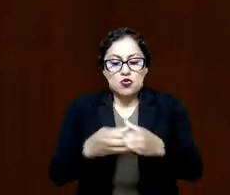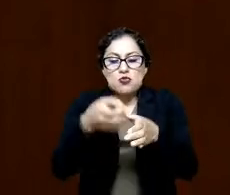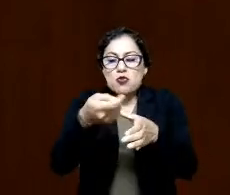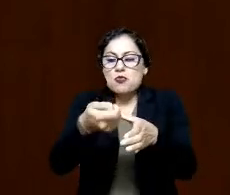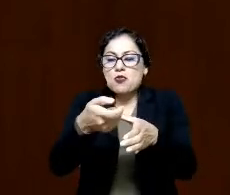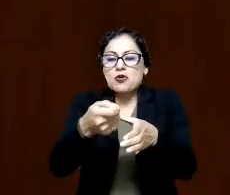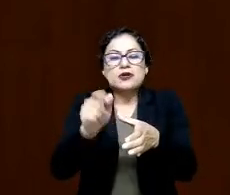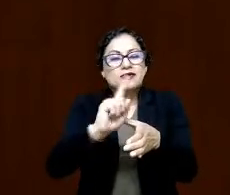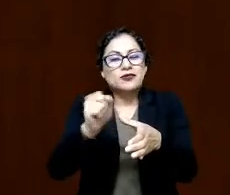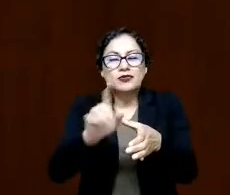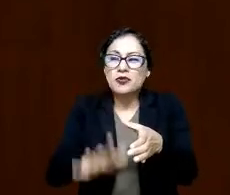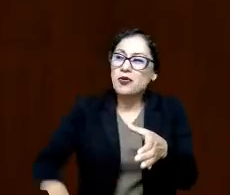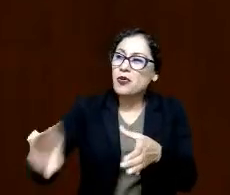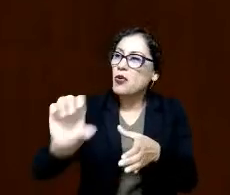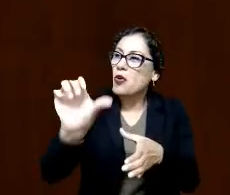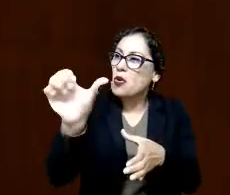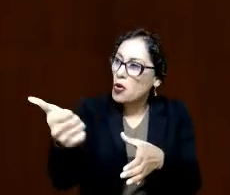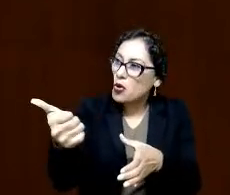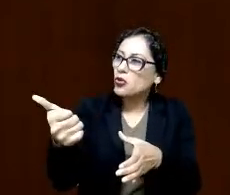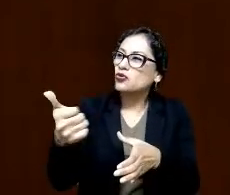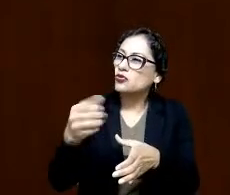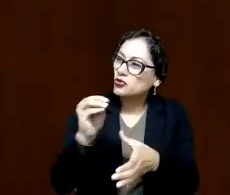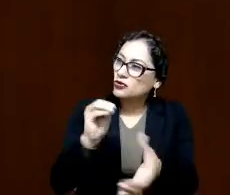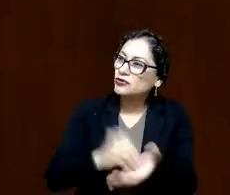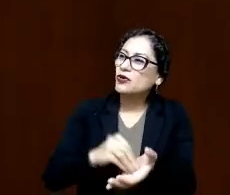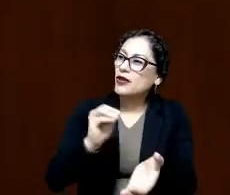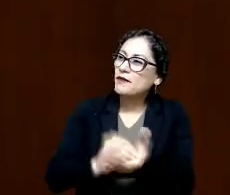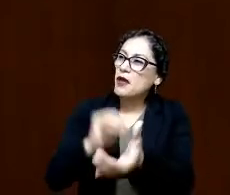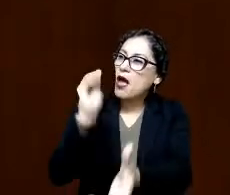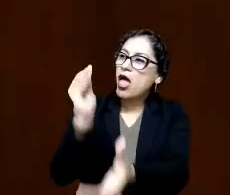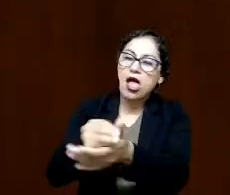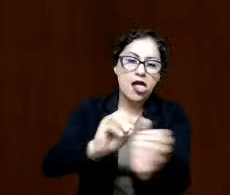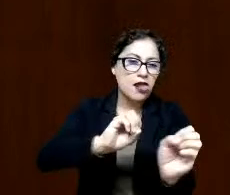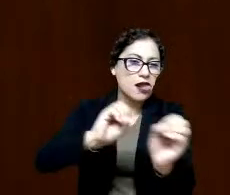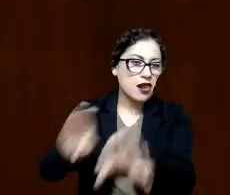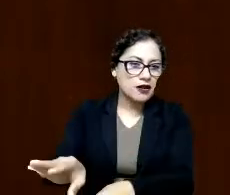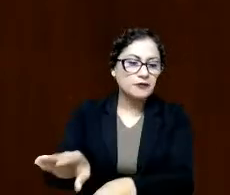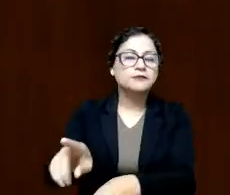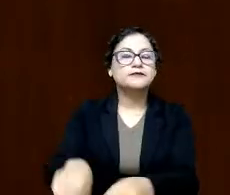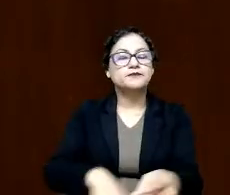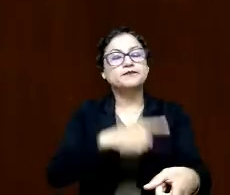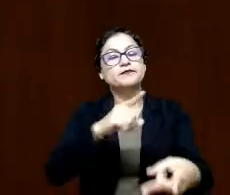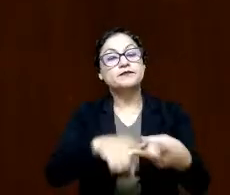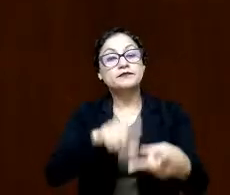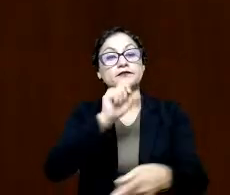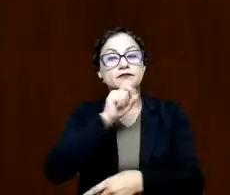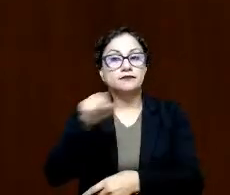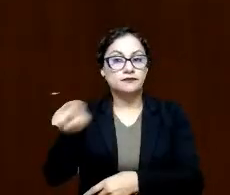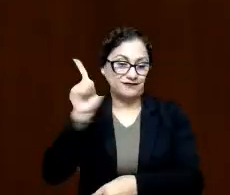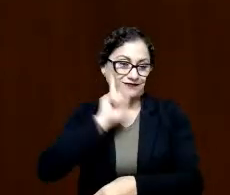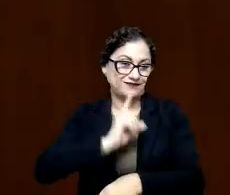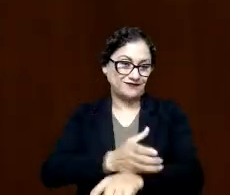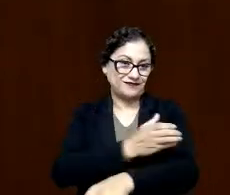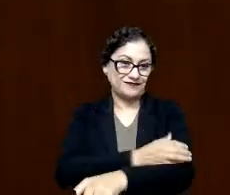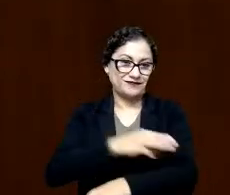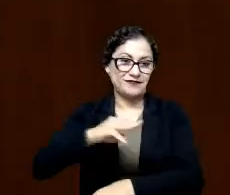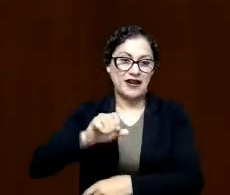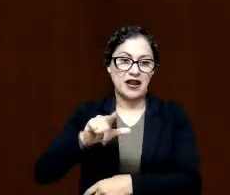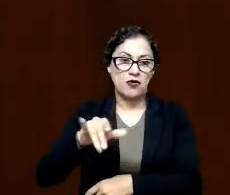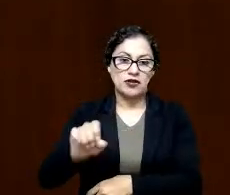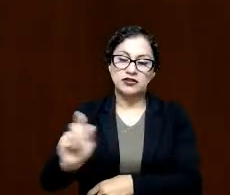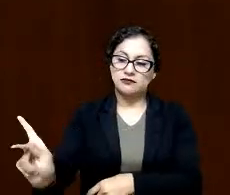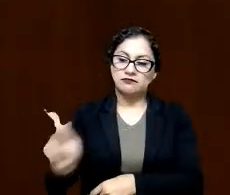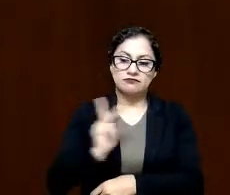sido olvidados y marginados. Segundo, lo que dijo la compañera María Luisa, yo soy un creyente católico educado por